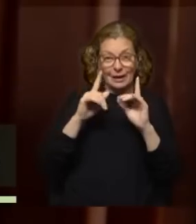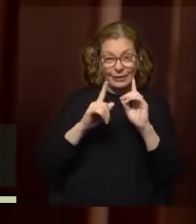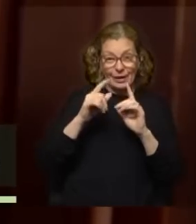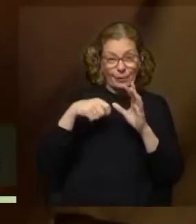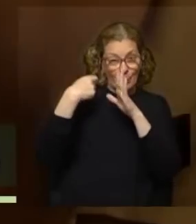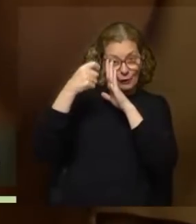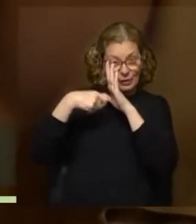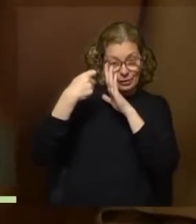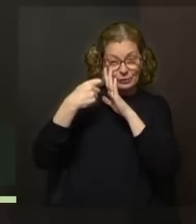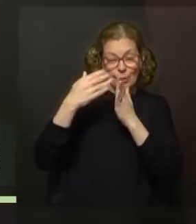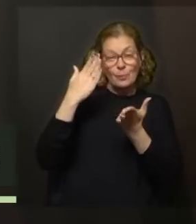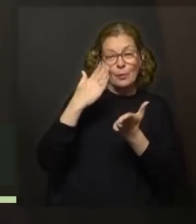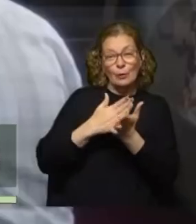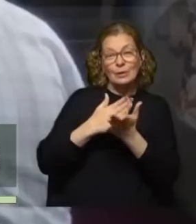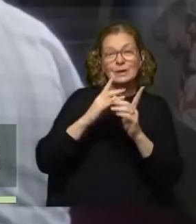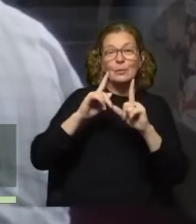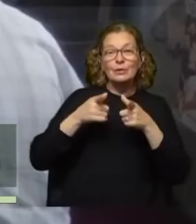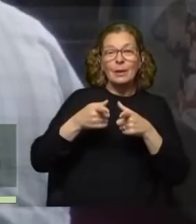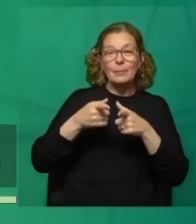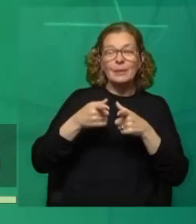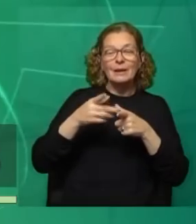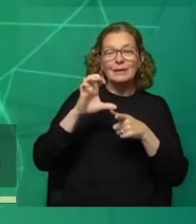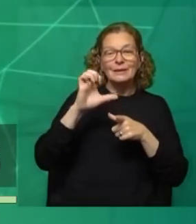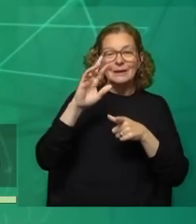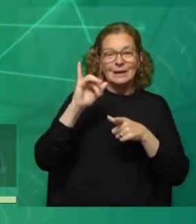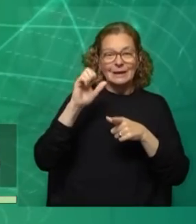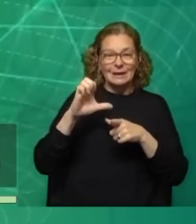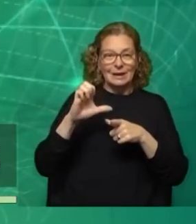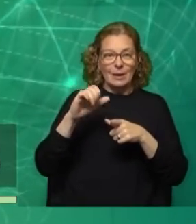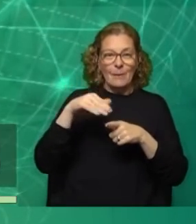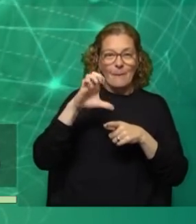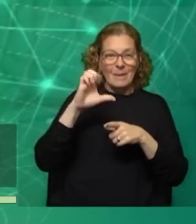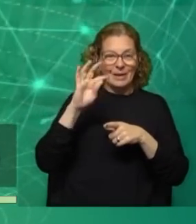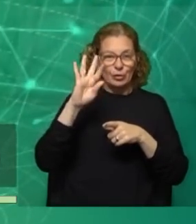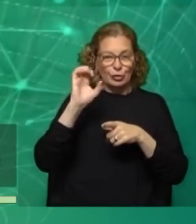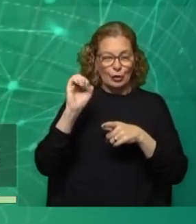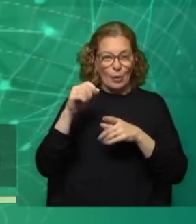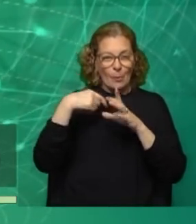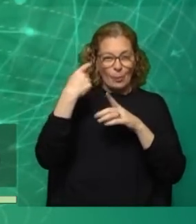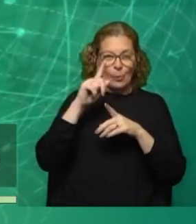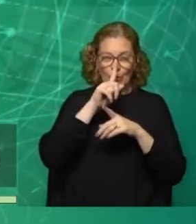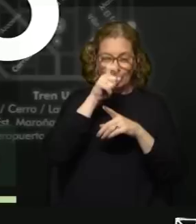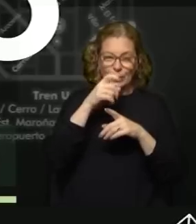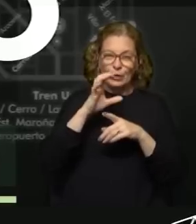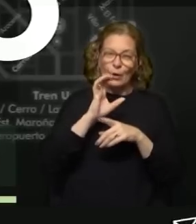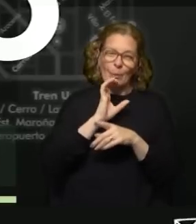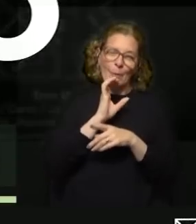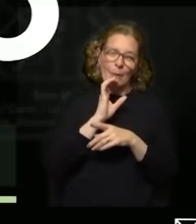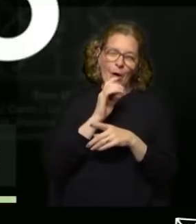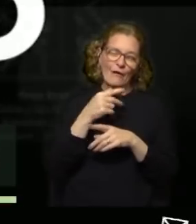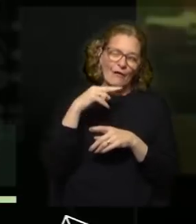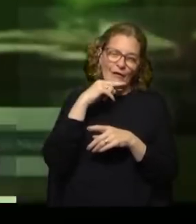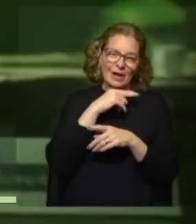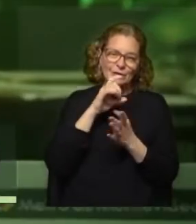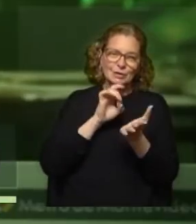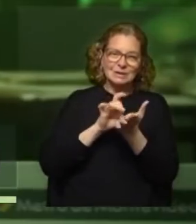audiovisual por último en la categoría serie de ficción está nominada un metro de Montevideo una serie en clave de humor sobre un falso documental